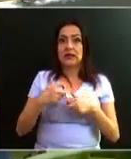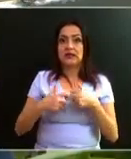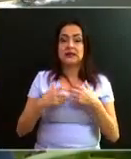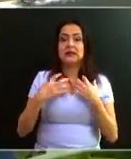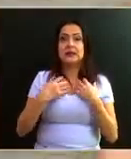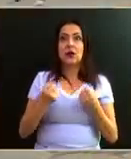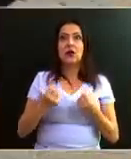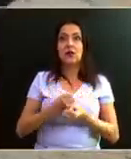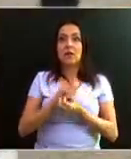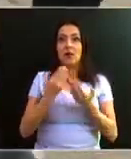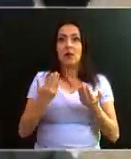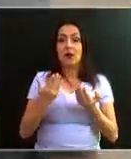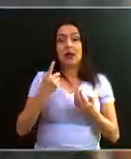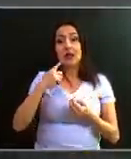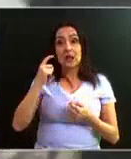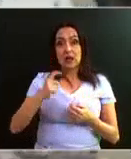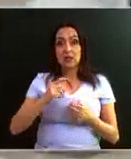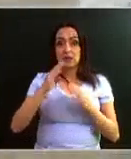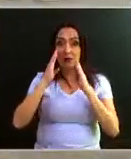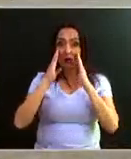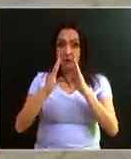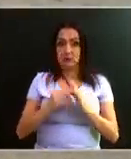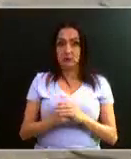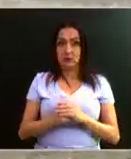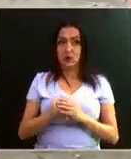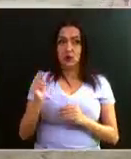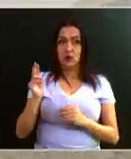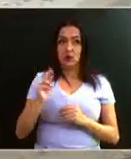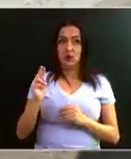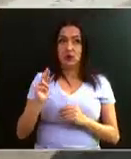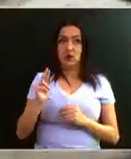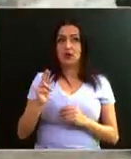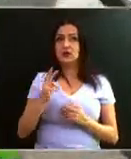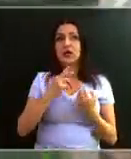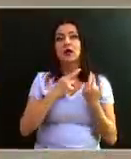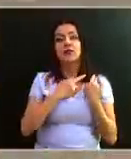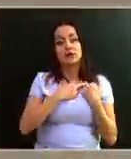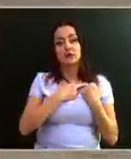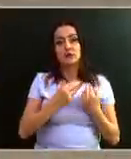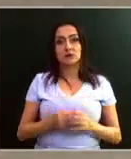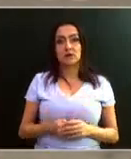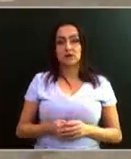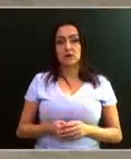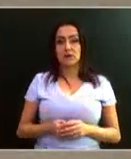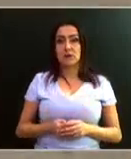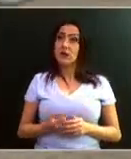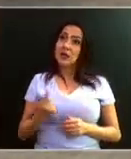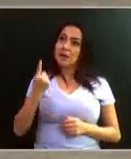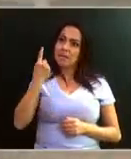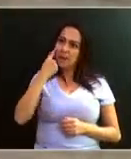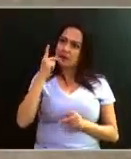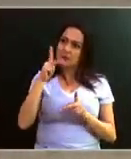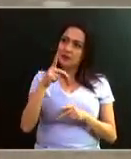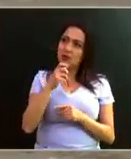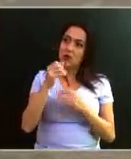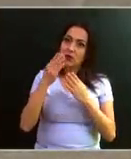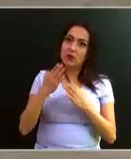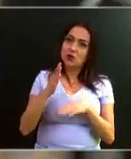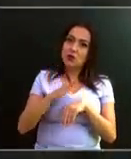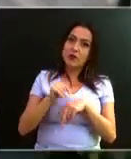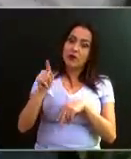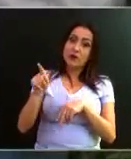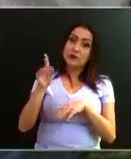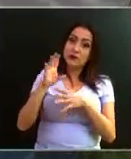salud pública que necesita abordarse con urgencia y responsabilidad. ¿Qué piensan los costarricenses sobre